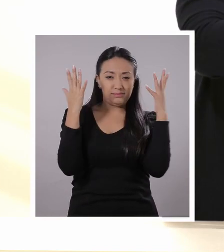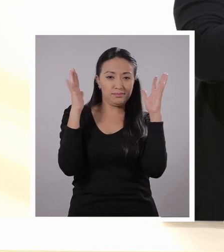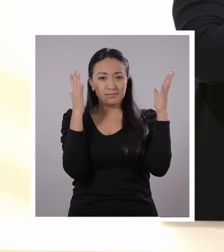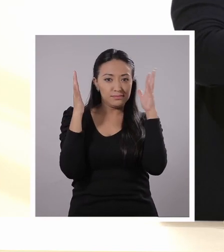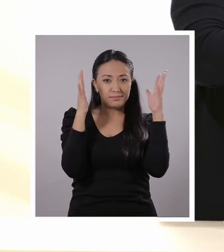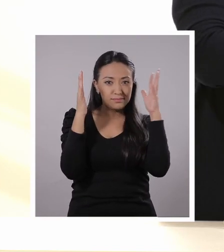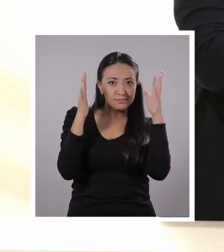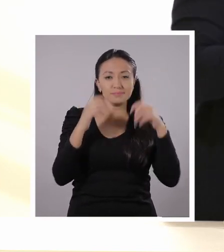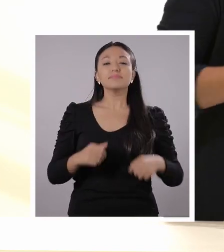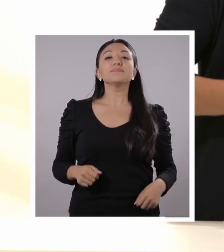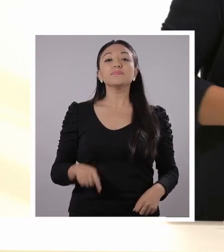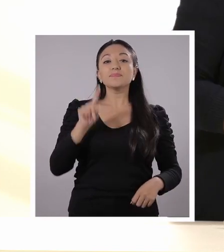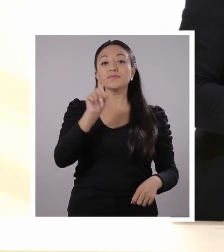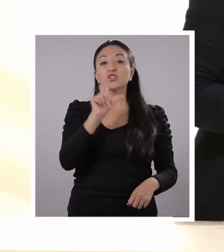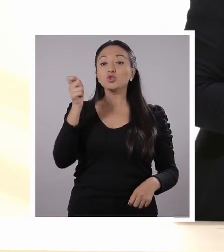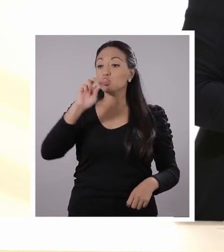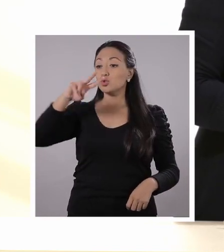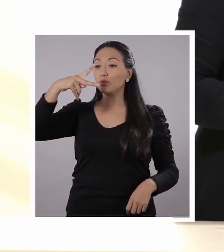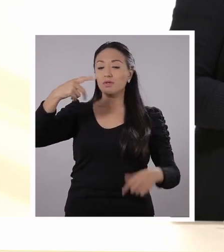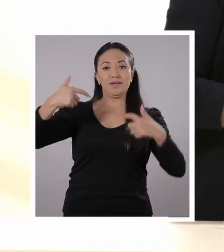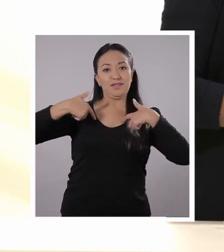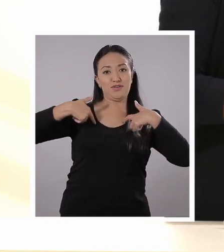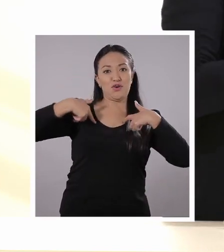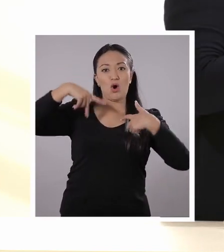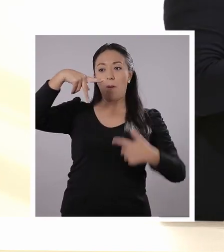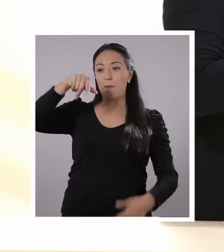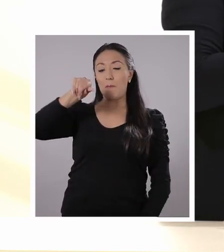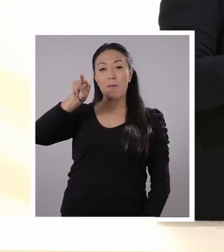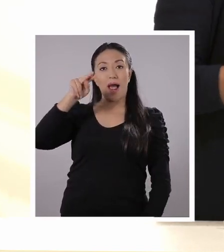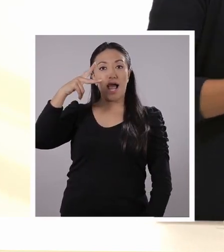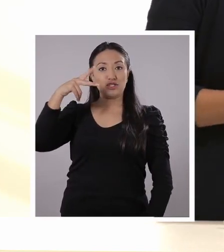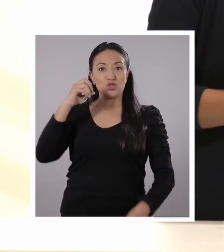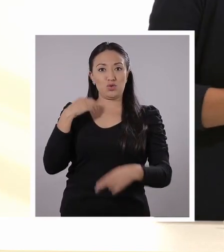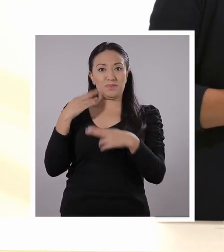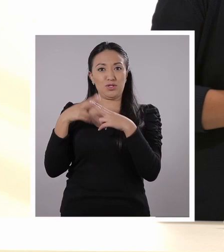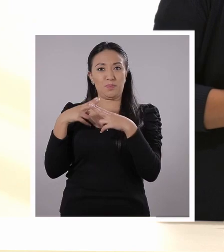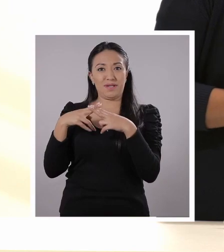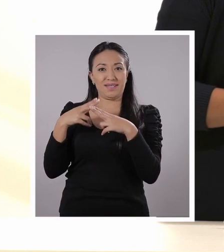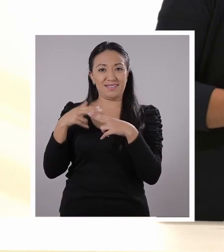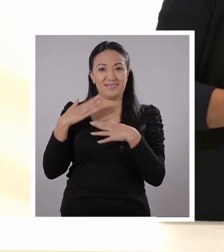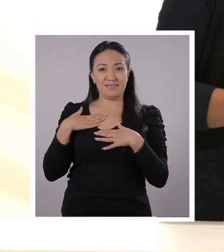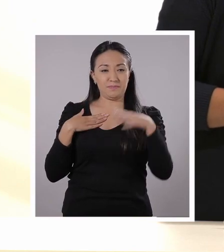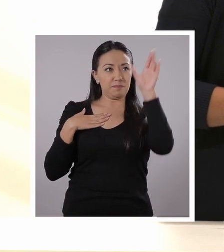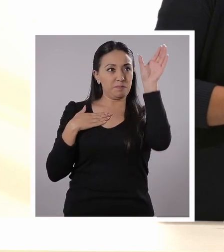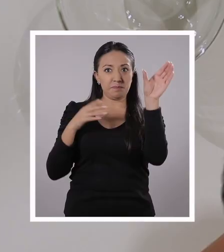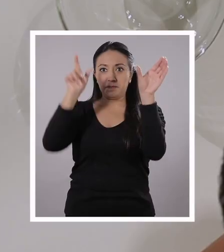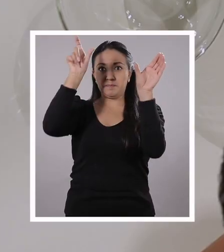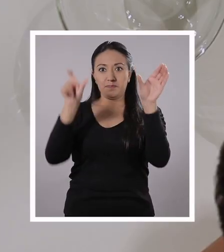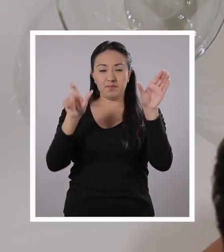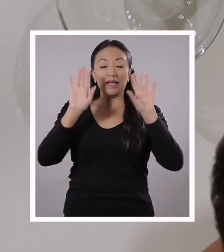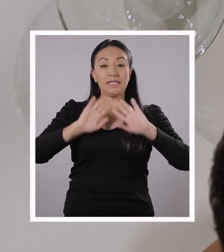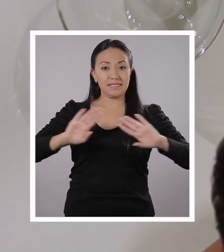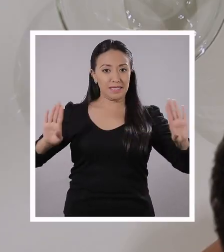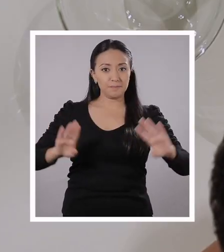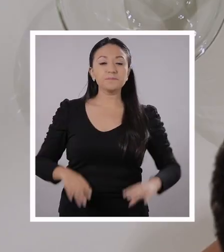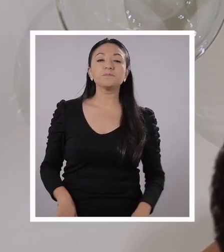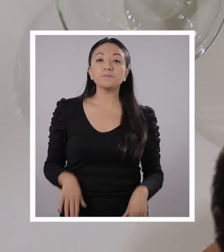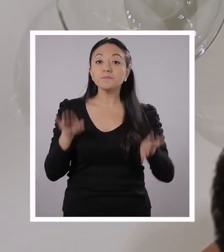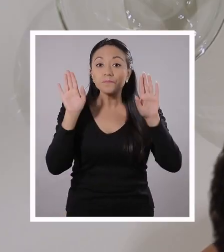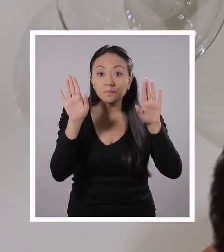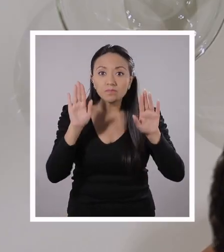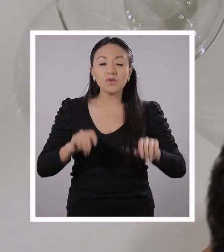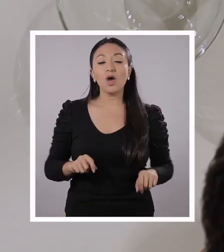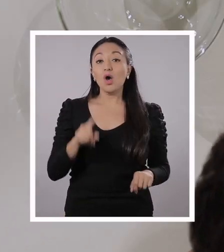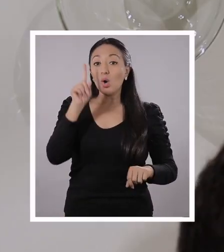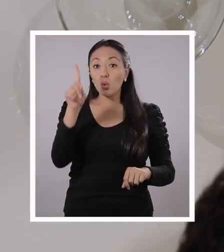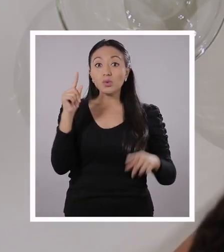aplauso! ¡Bravo! Participante número dos. ¿Quién es? ¡Pancho! ¡Pancho! Muy bien. Listo.